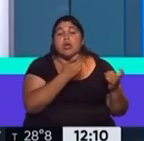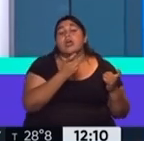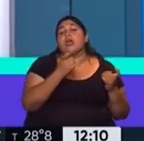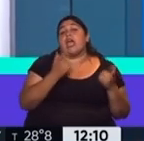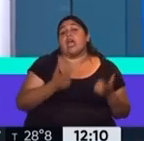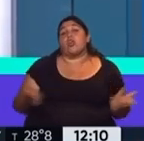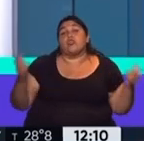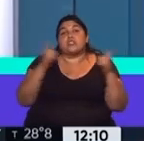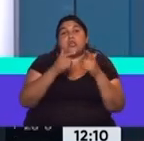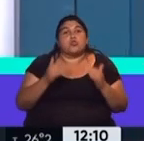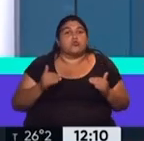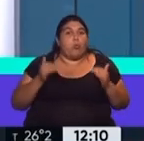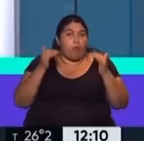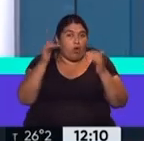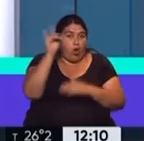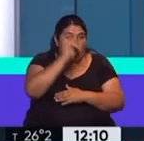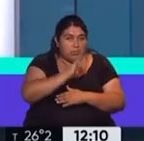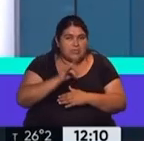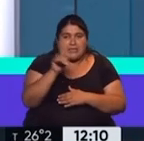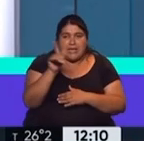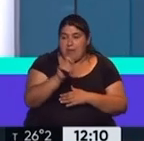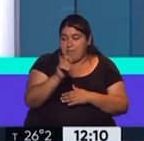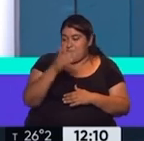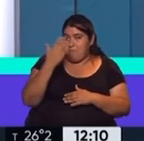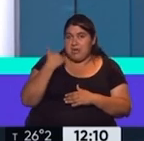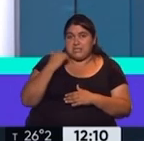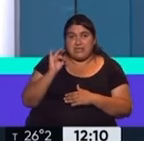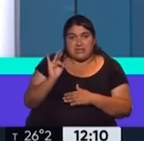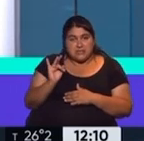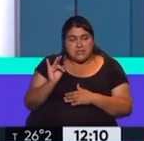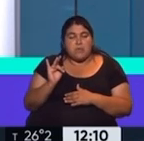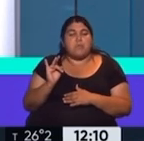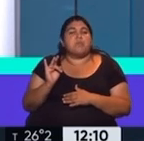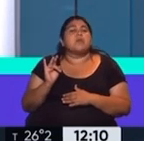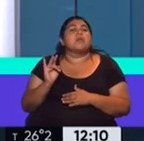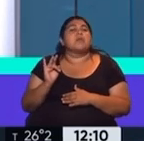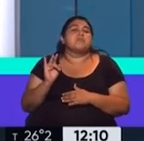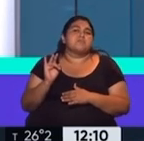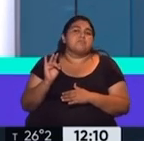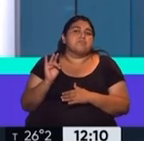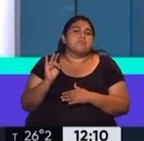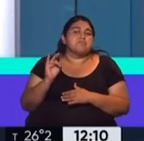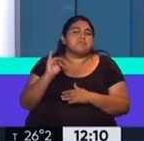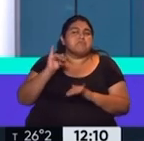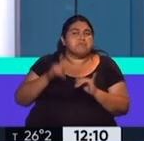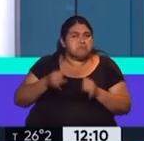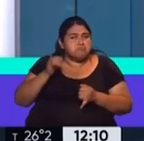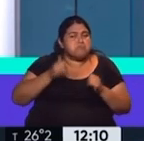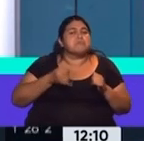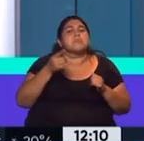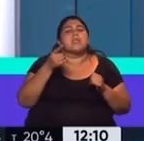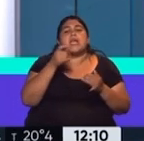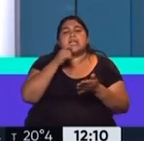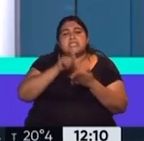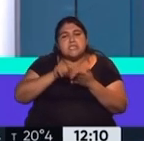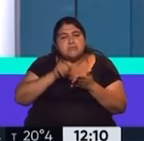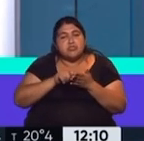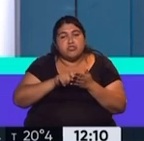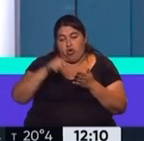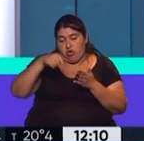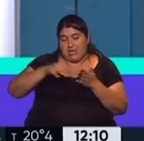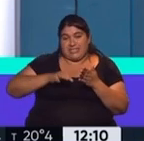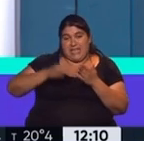decidió en el mes de diciembre que para anotarse para este ciclo que